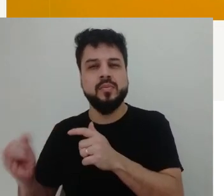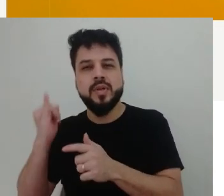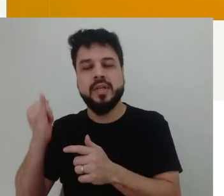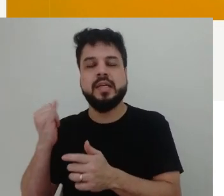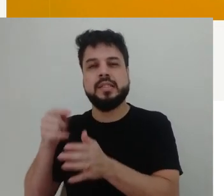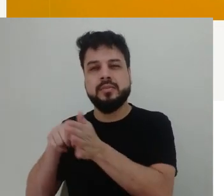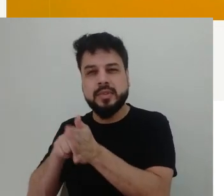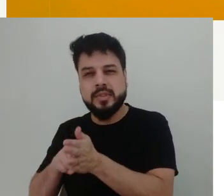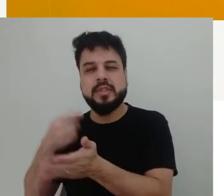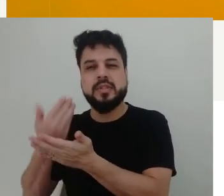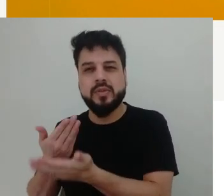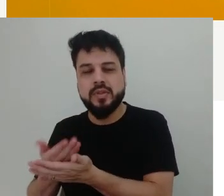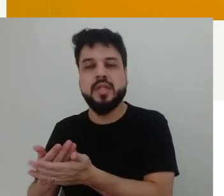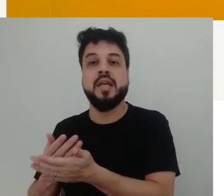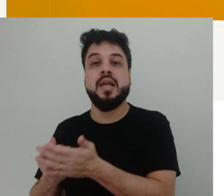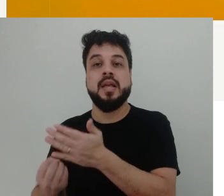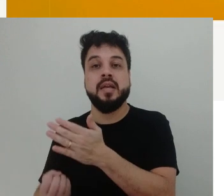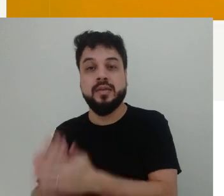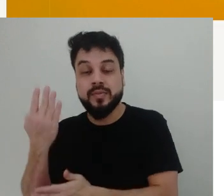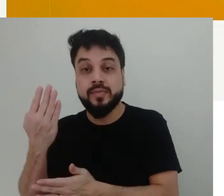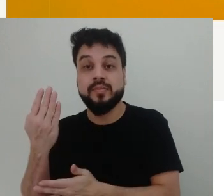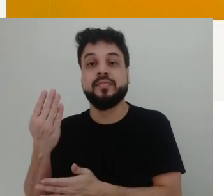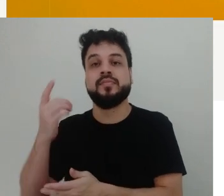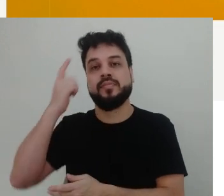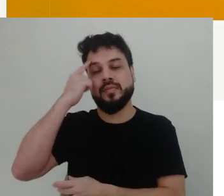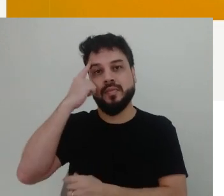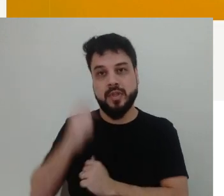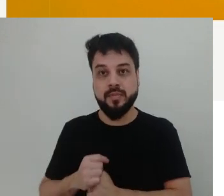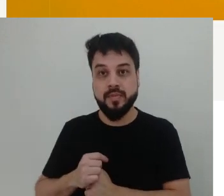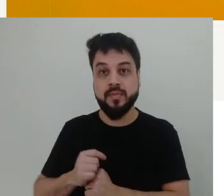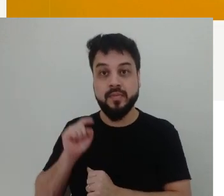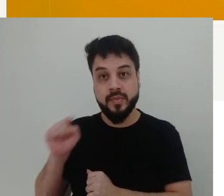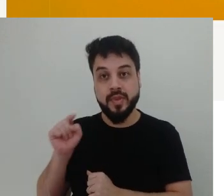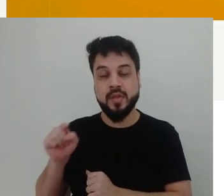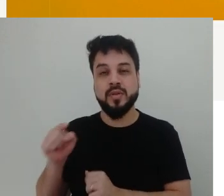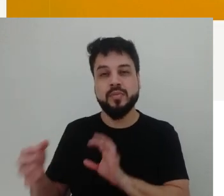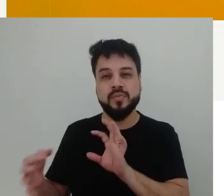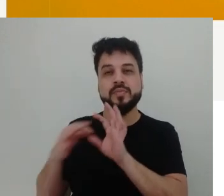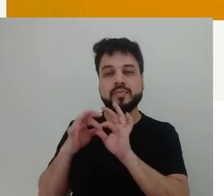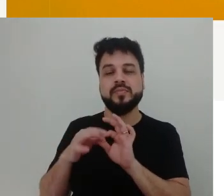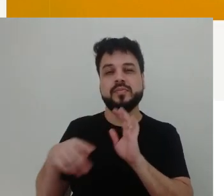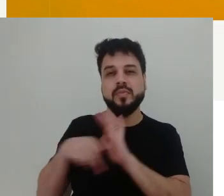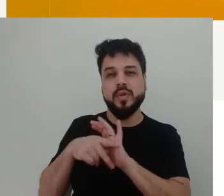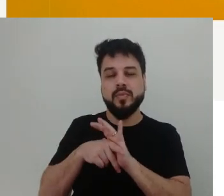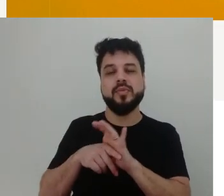y documentación de la trayectoria de un grupo teatral que se llama Agua, Sol y Sereno,